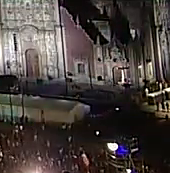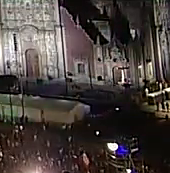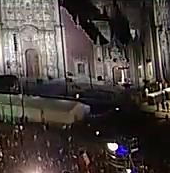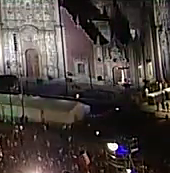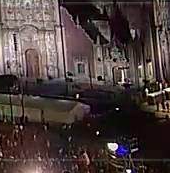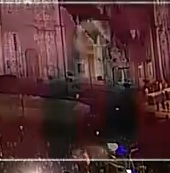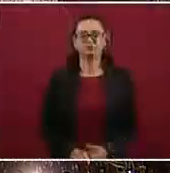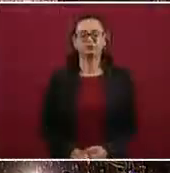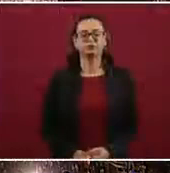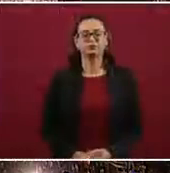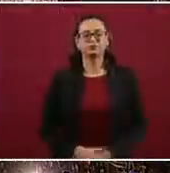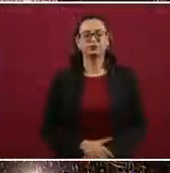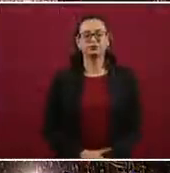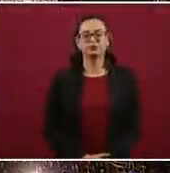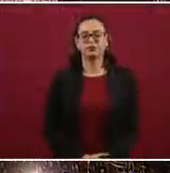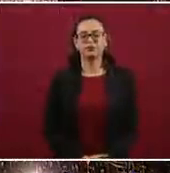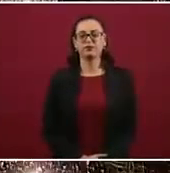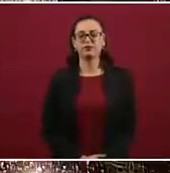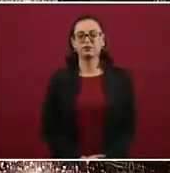Nacional.